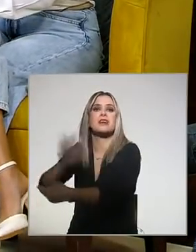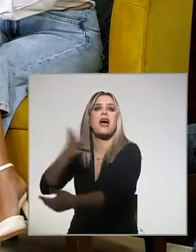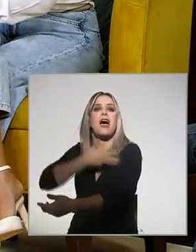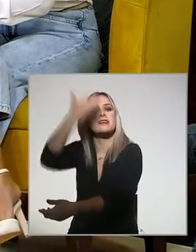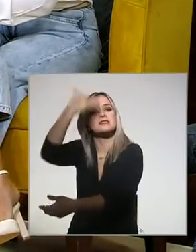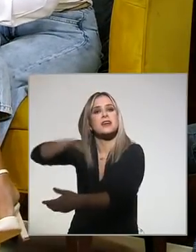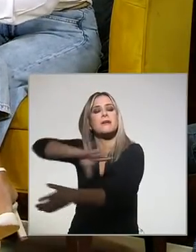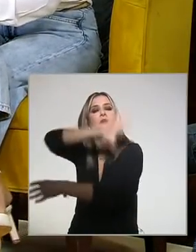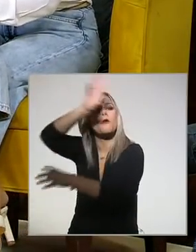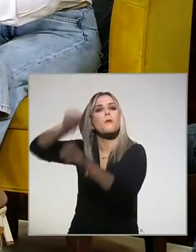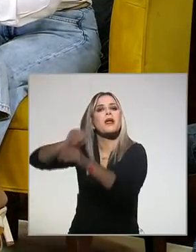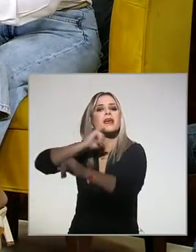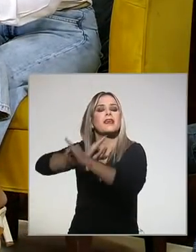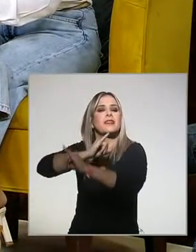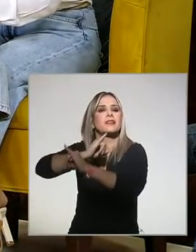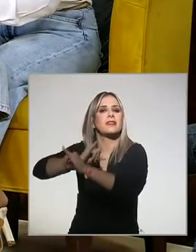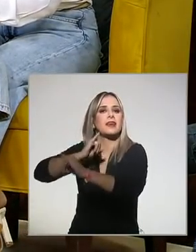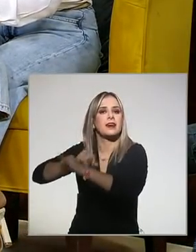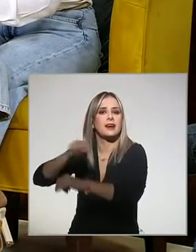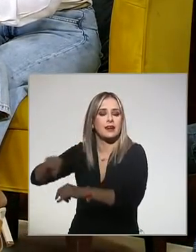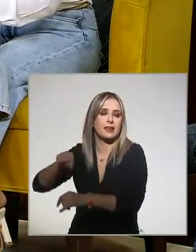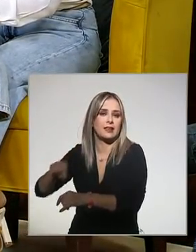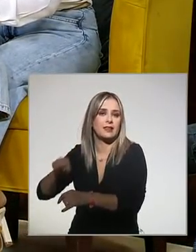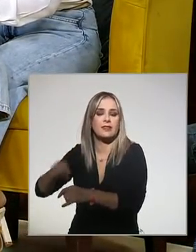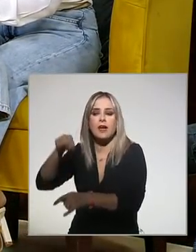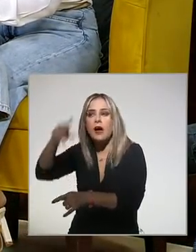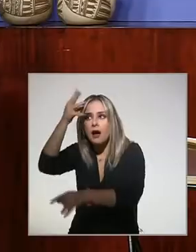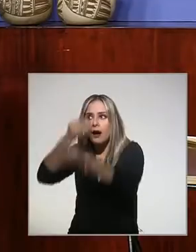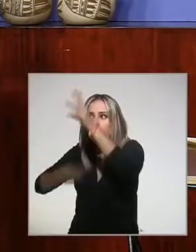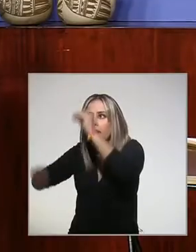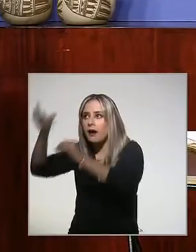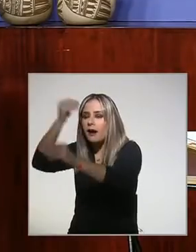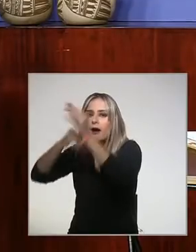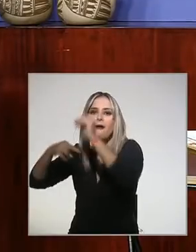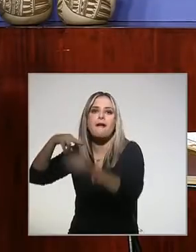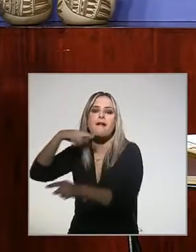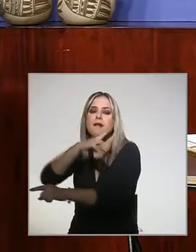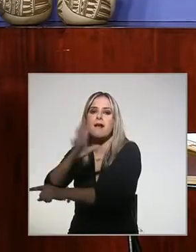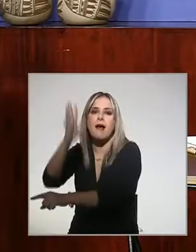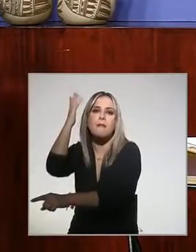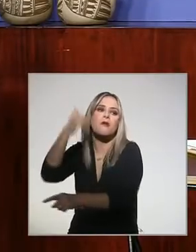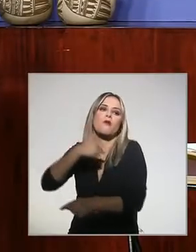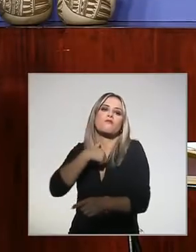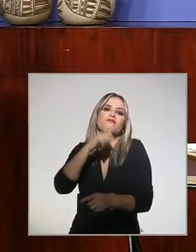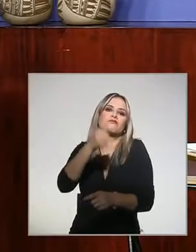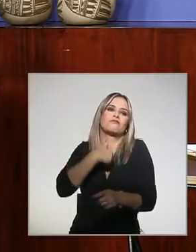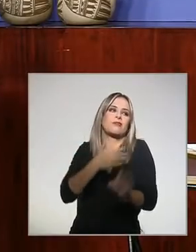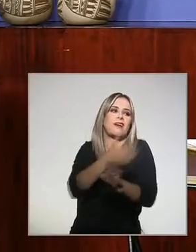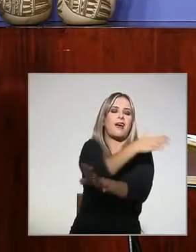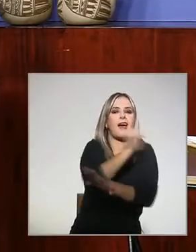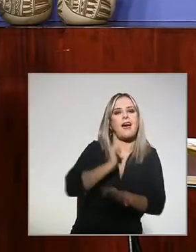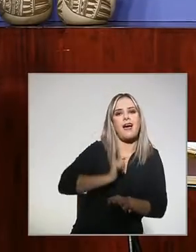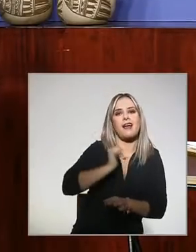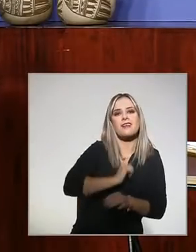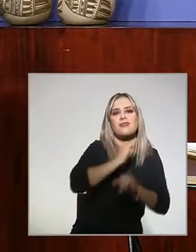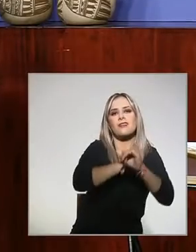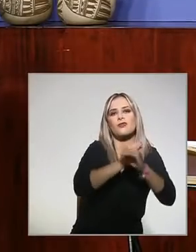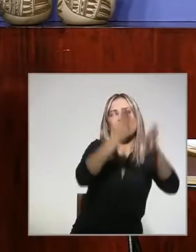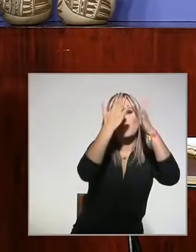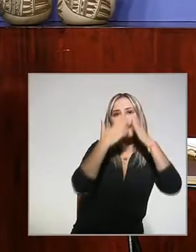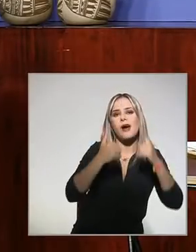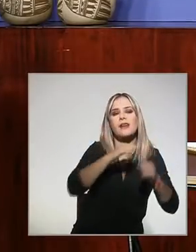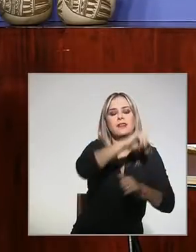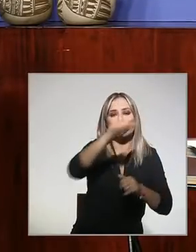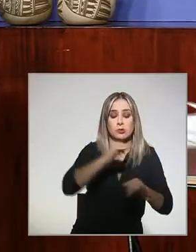todos traemos ese chip, pero como somos pequeños, mientras vamos creciendo, vamos adquiriendo las habilidades que en un futuro nuestro cerebro necesita para adaptarse. Uh-huh. Para ellos